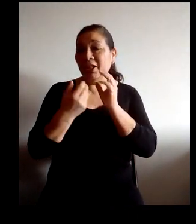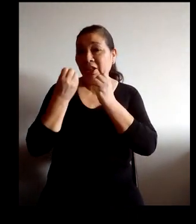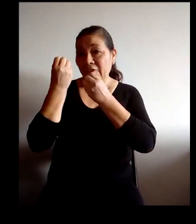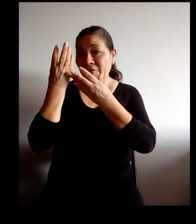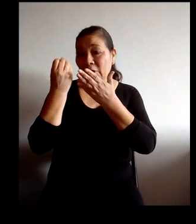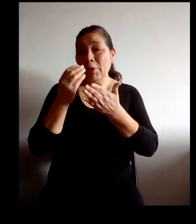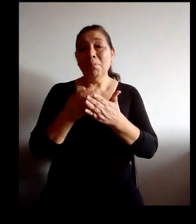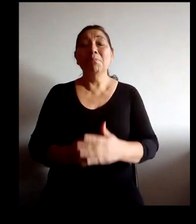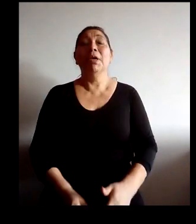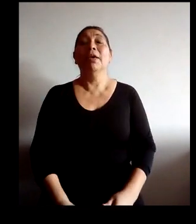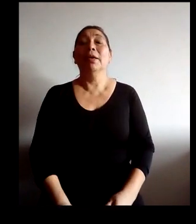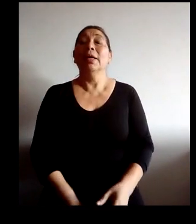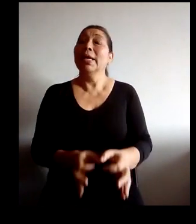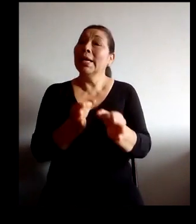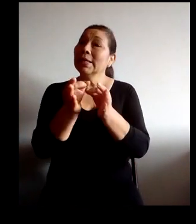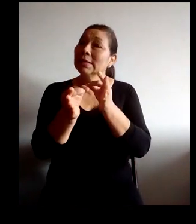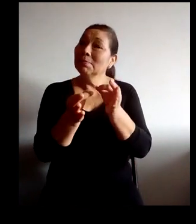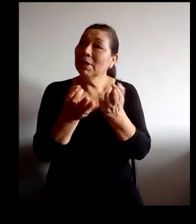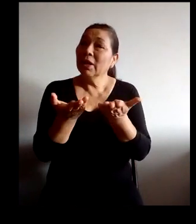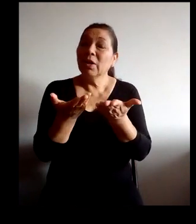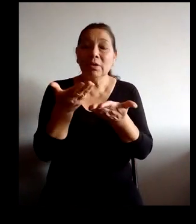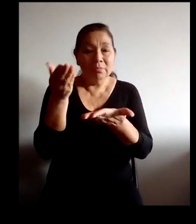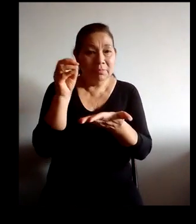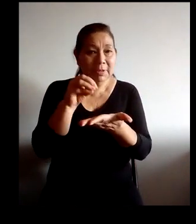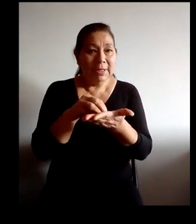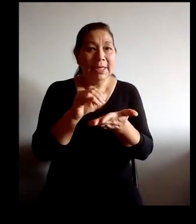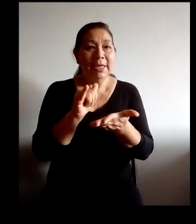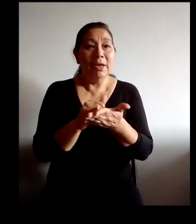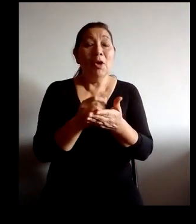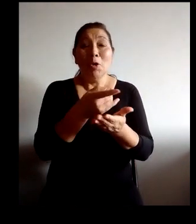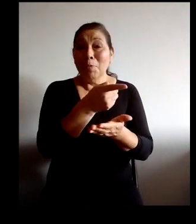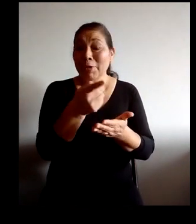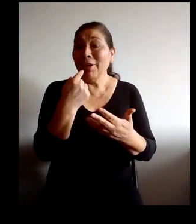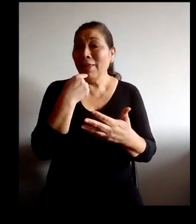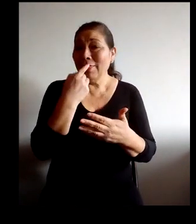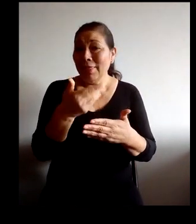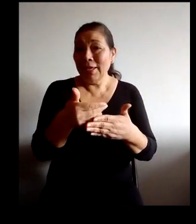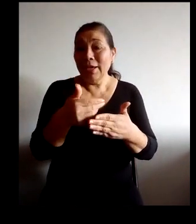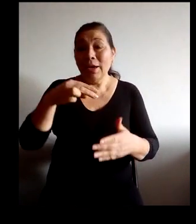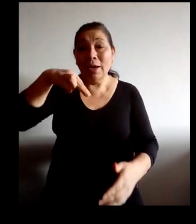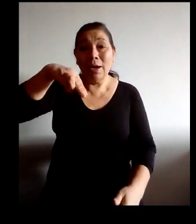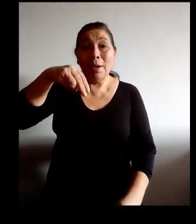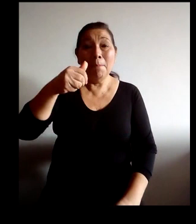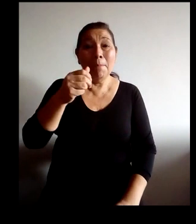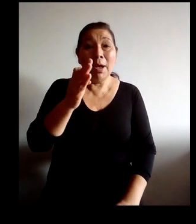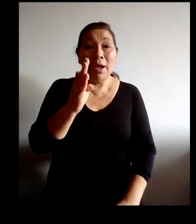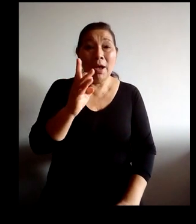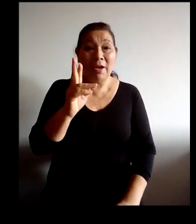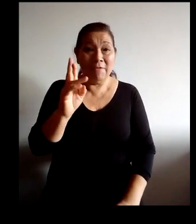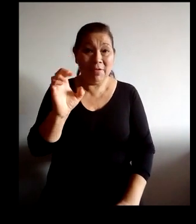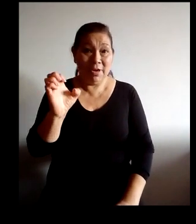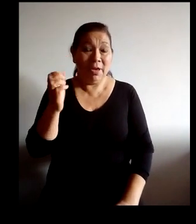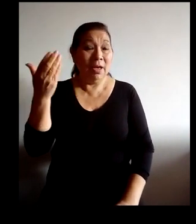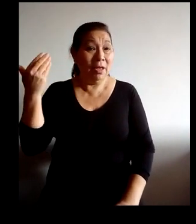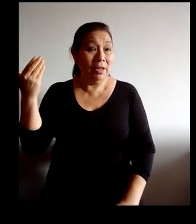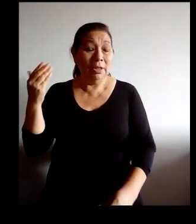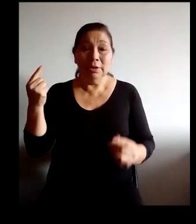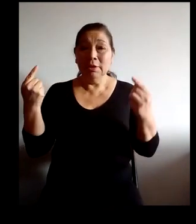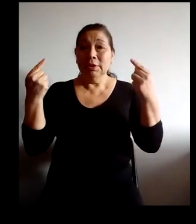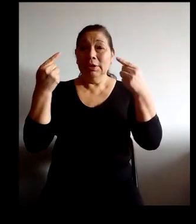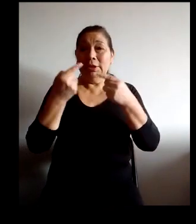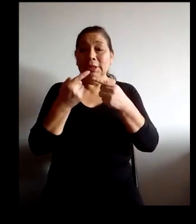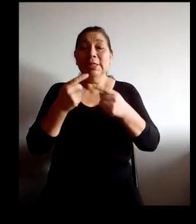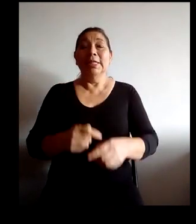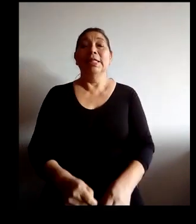Mapfre Perú Vida en anteriores controversias, nosotros queremos y pedimos que